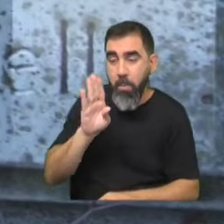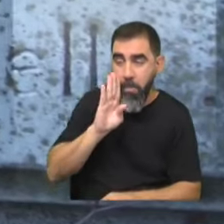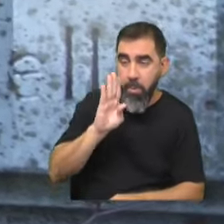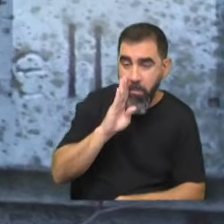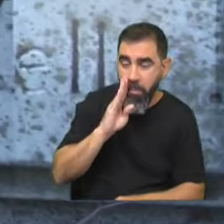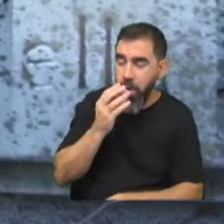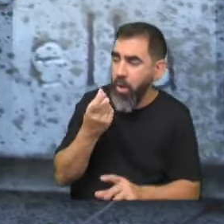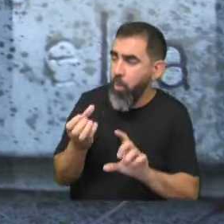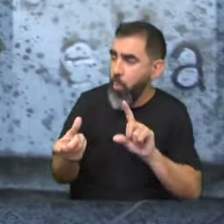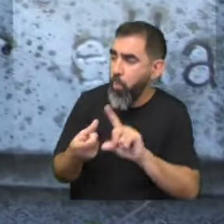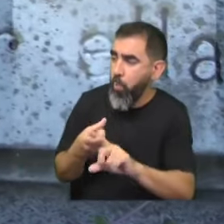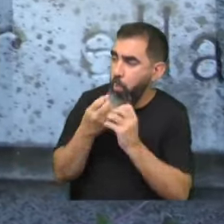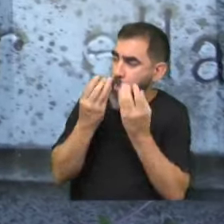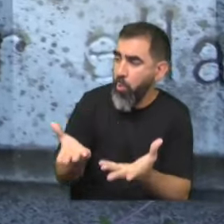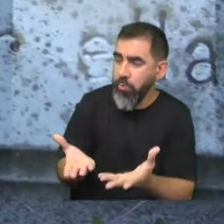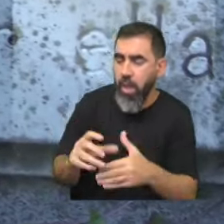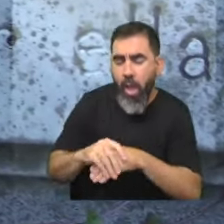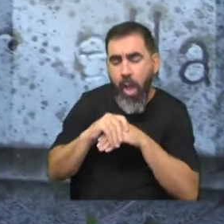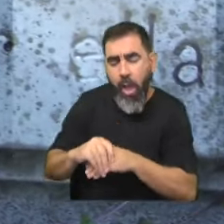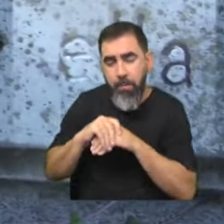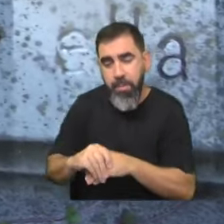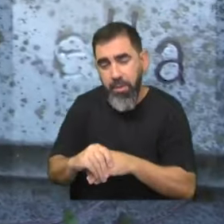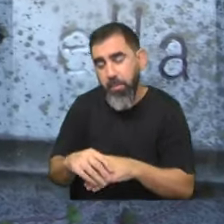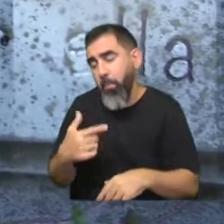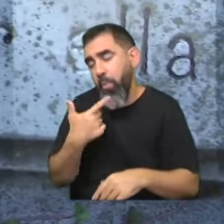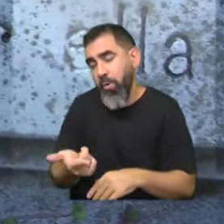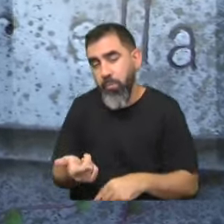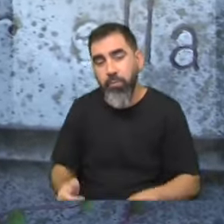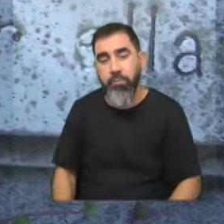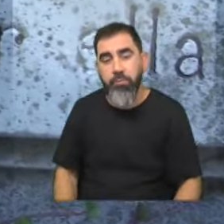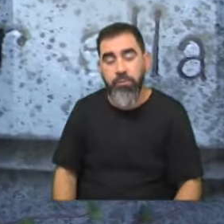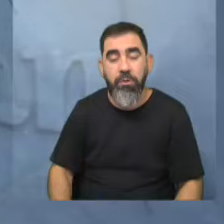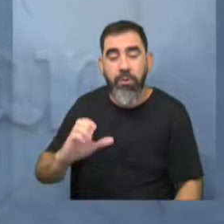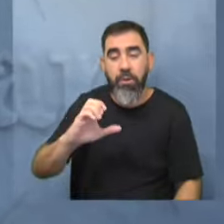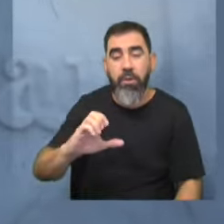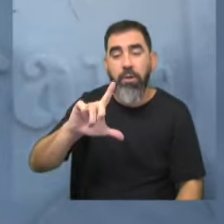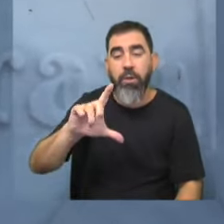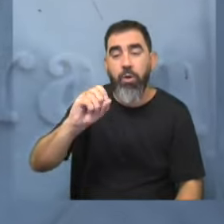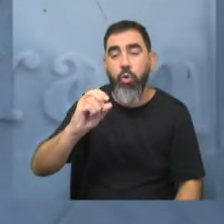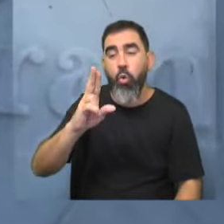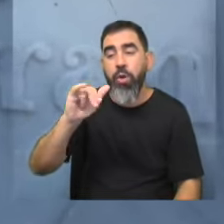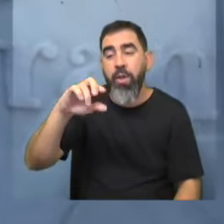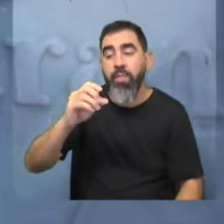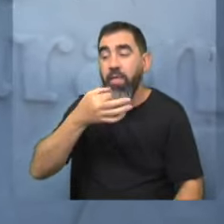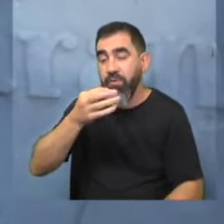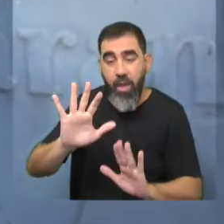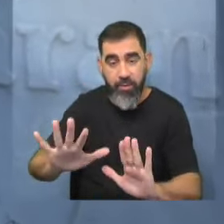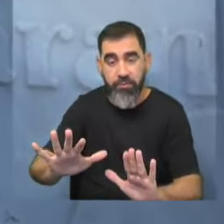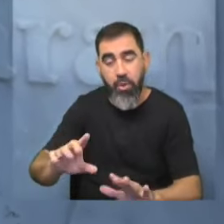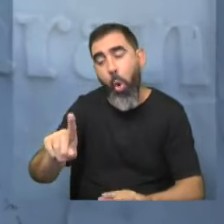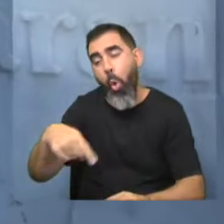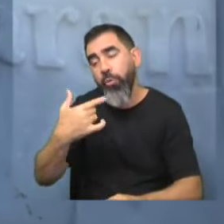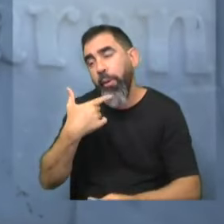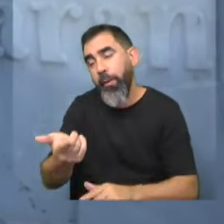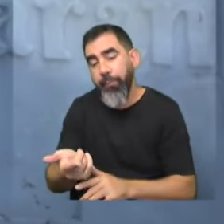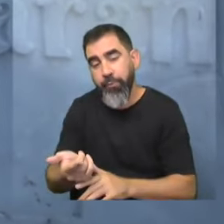mejores esposas, excelentes amigas, como se dice de Clorinda Osinaga de Uriarte. Tenemos algunos otros ejemplos